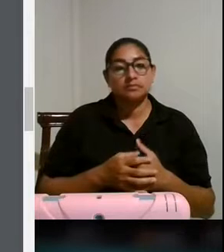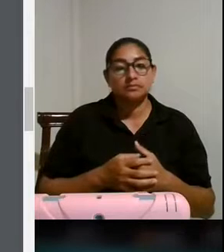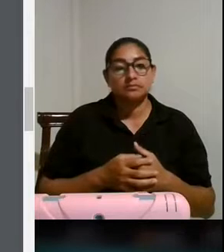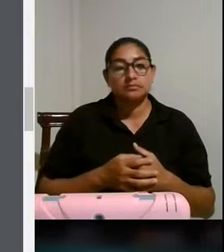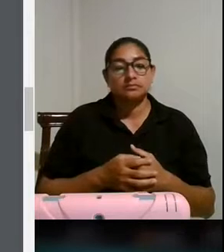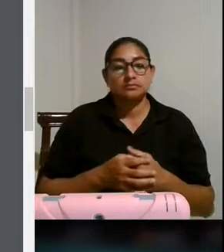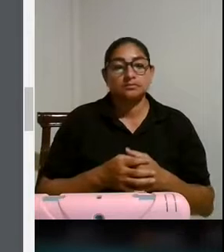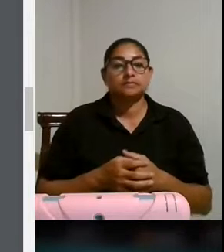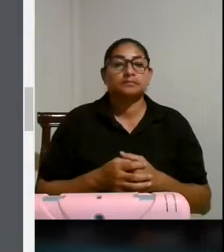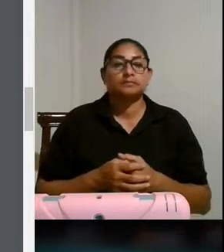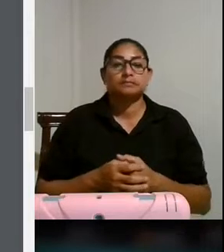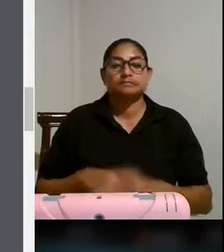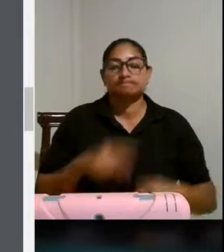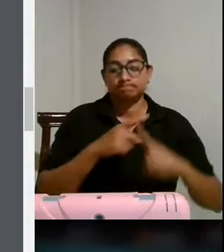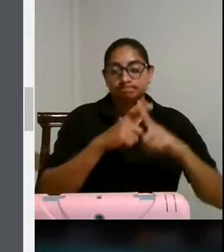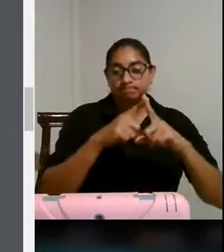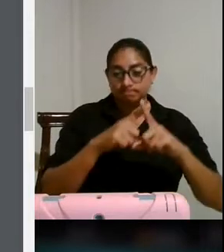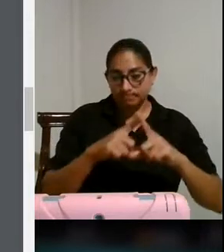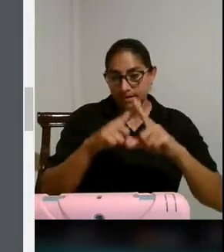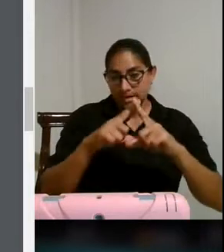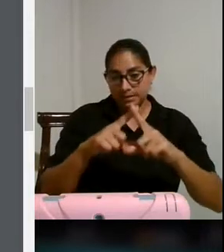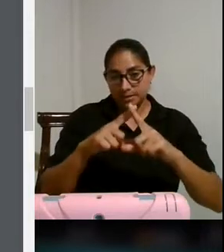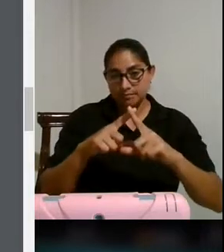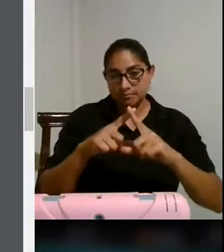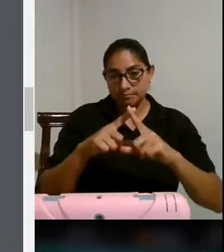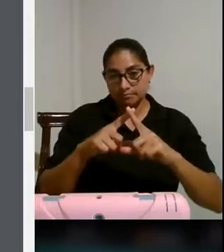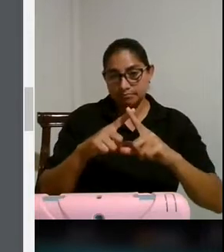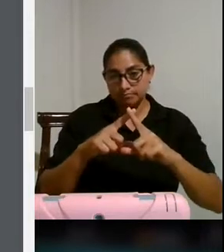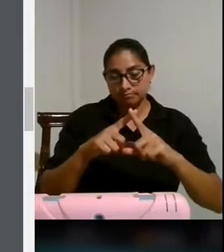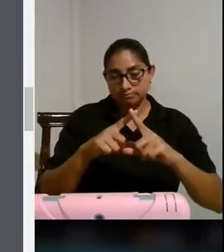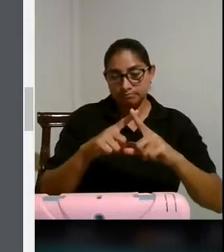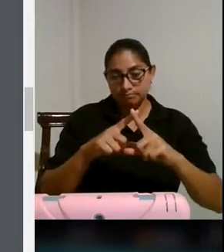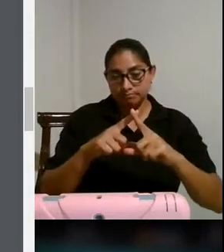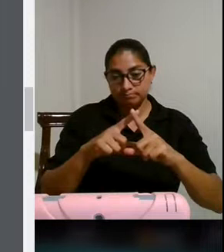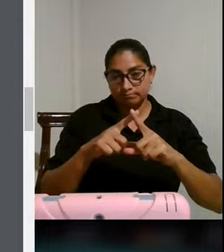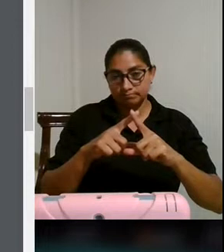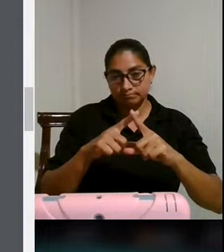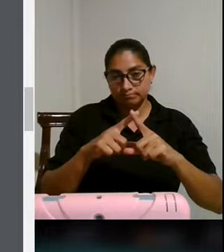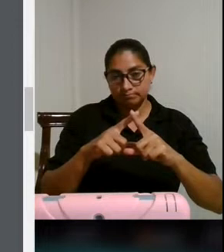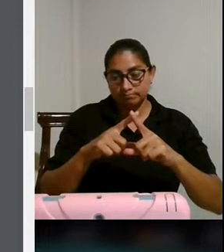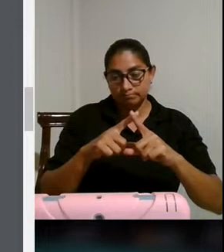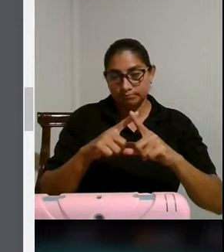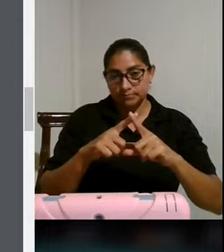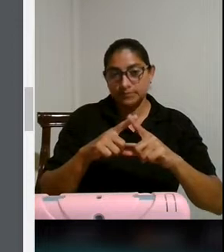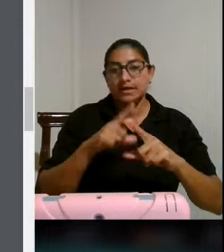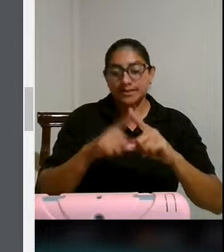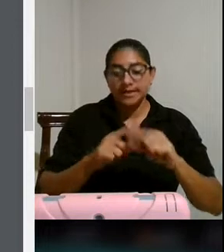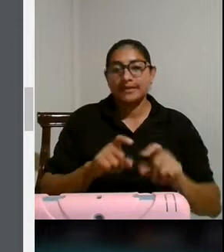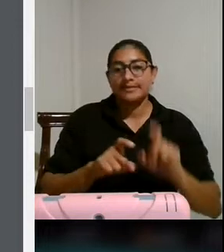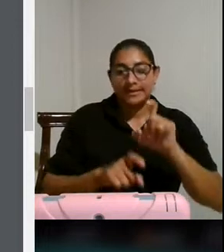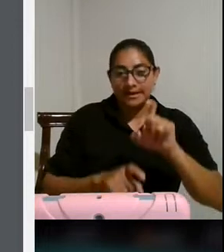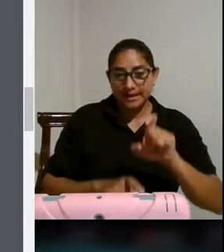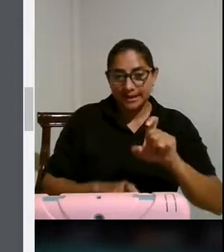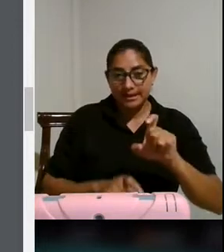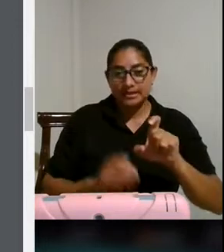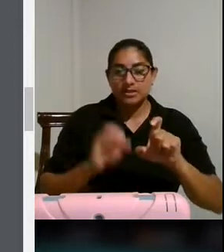ratito, que es el límite. El límite de delta x cuando tiende a 0